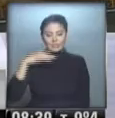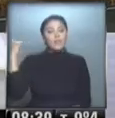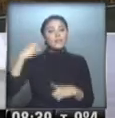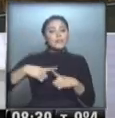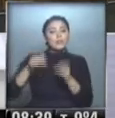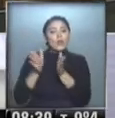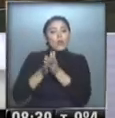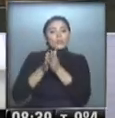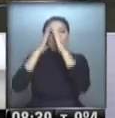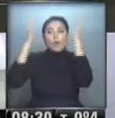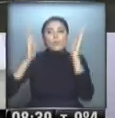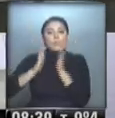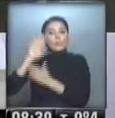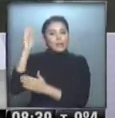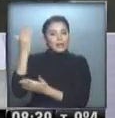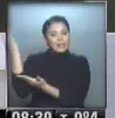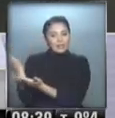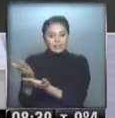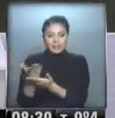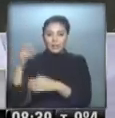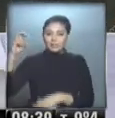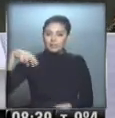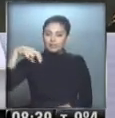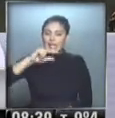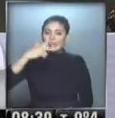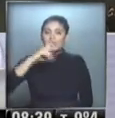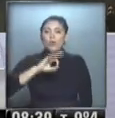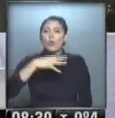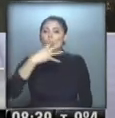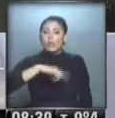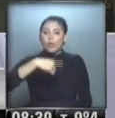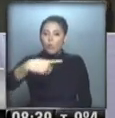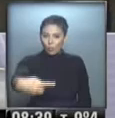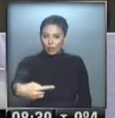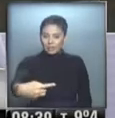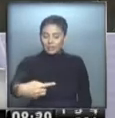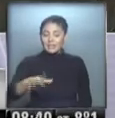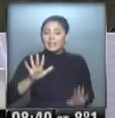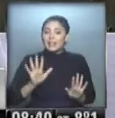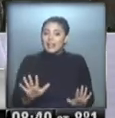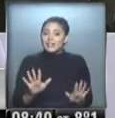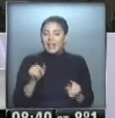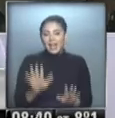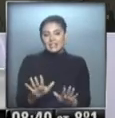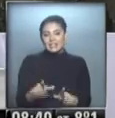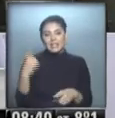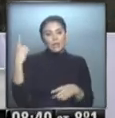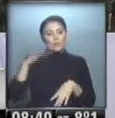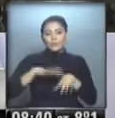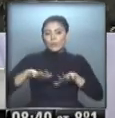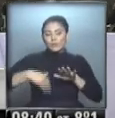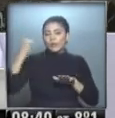con la virgen del rosario que va a salir a caminar estas tres o cuatro cuadras en derredor ese será el momento principal